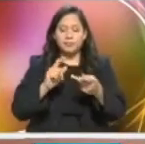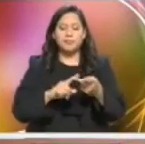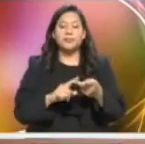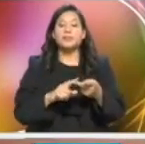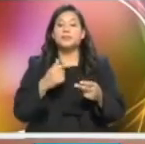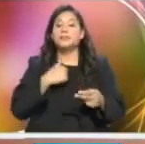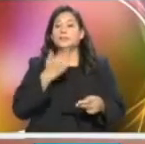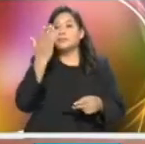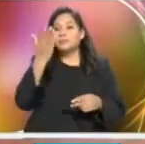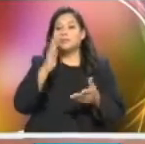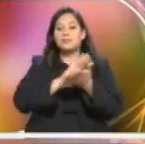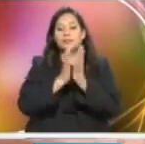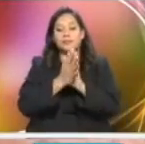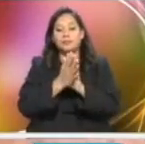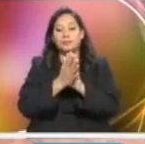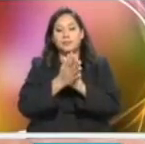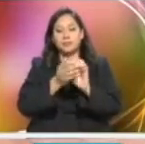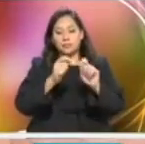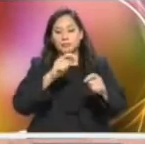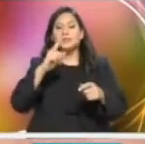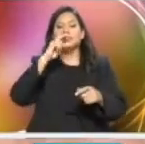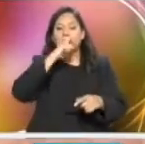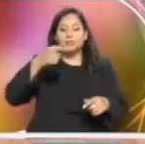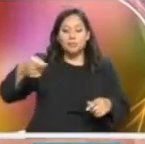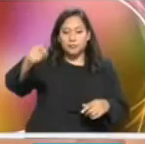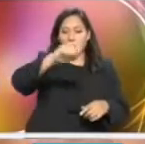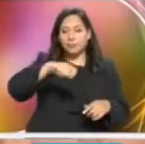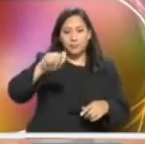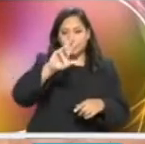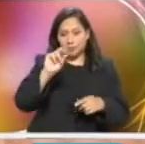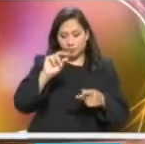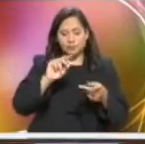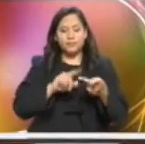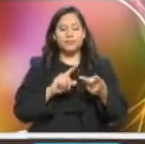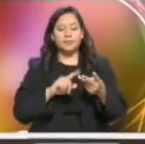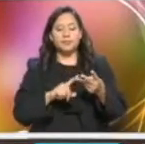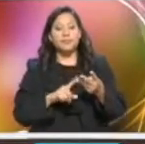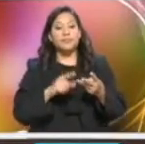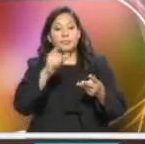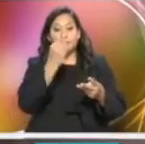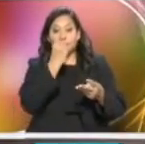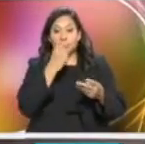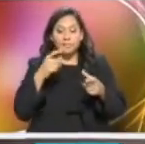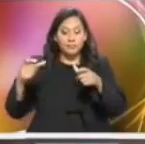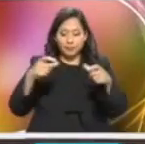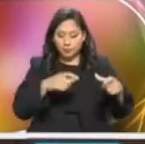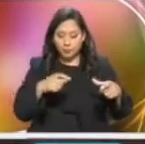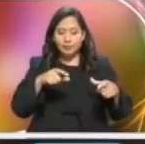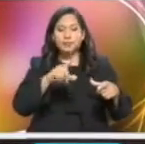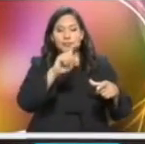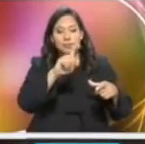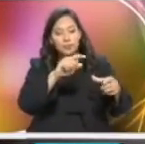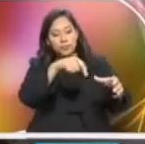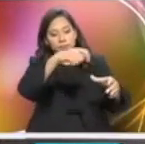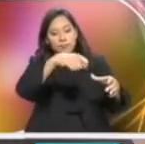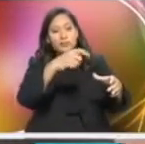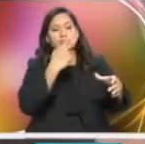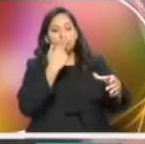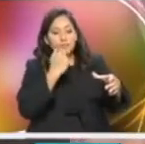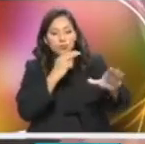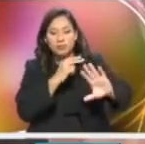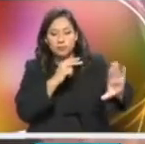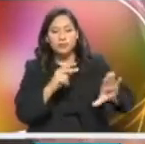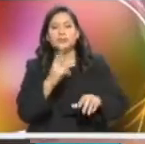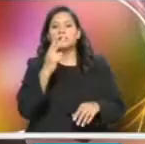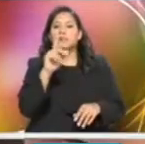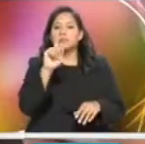Si pedí chilaquiles, pues evita que le pongan crema. Si es comida corrida, no te tomes el agua de sabor, cámbiala por agua